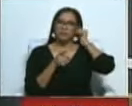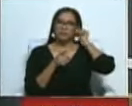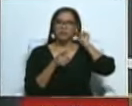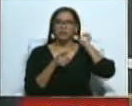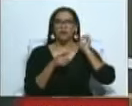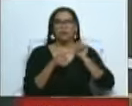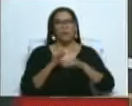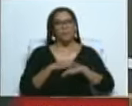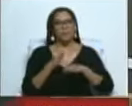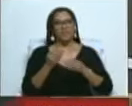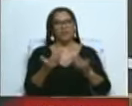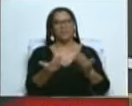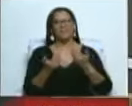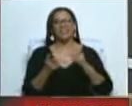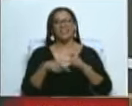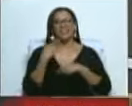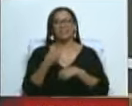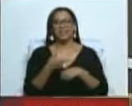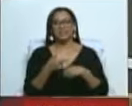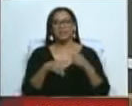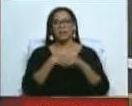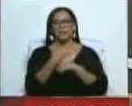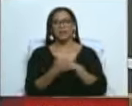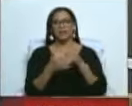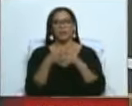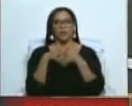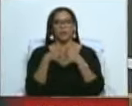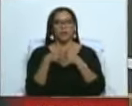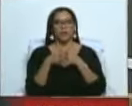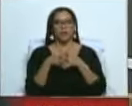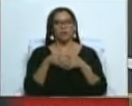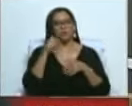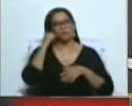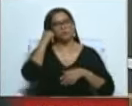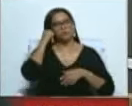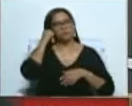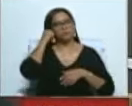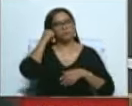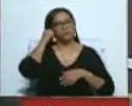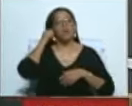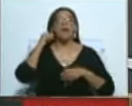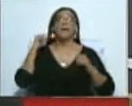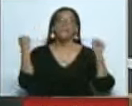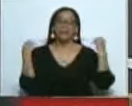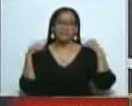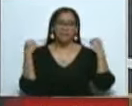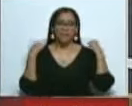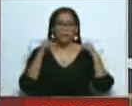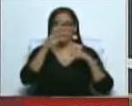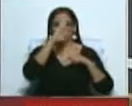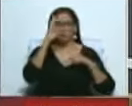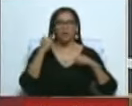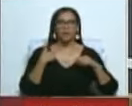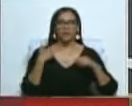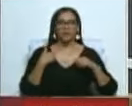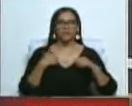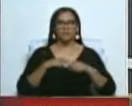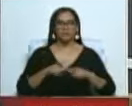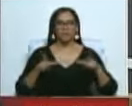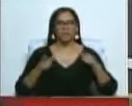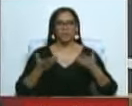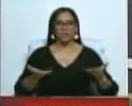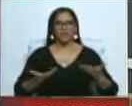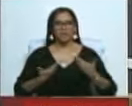O lo que viene detrás del plan de los Estados Unidos. Preparémonos, Diosdado. Aprovecho esta oportunidad que me